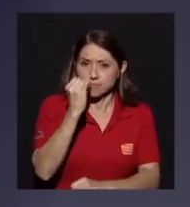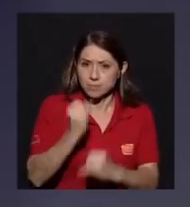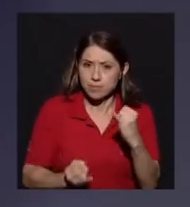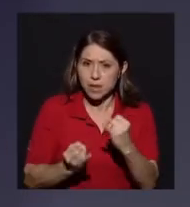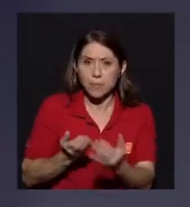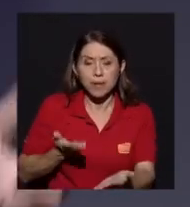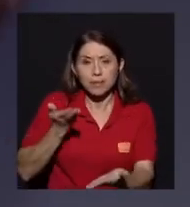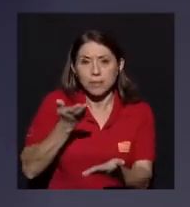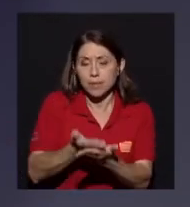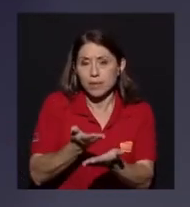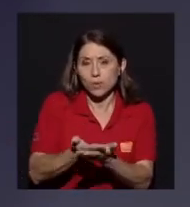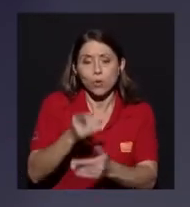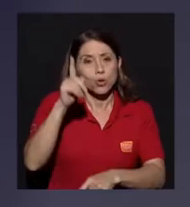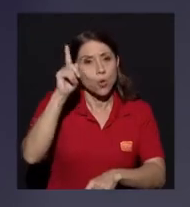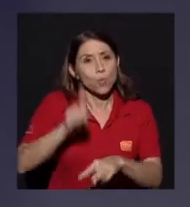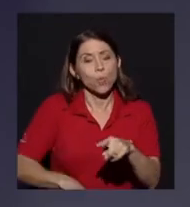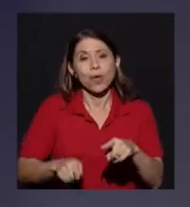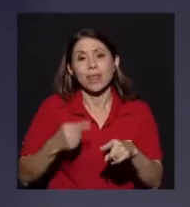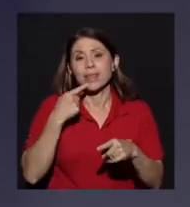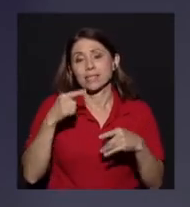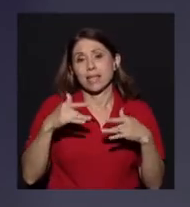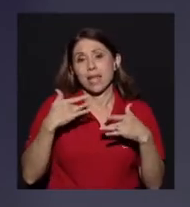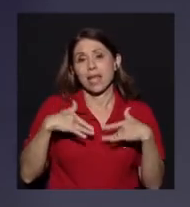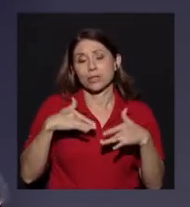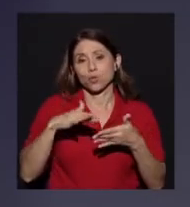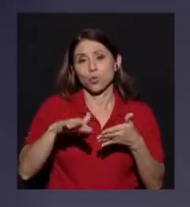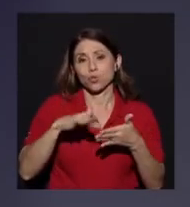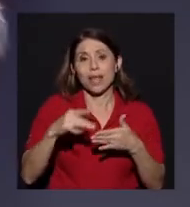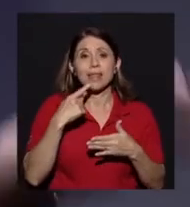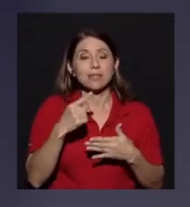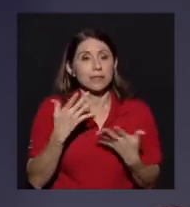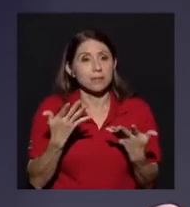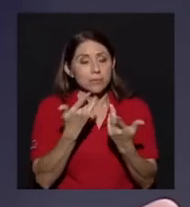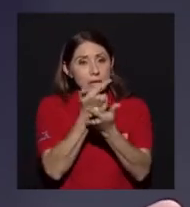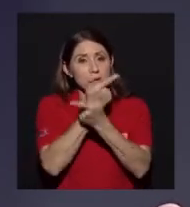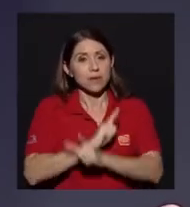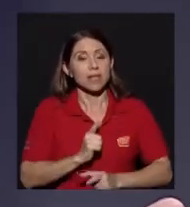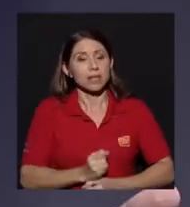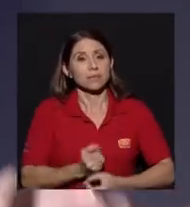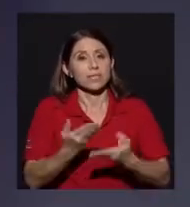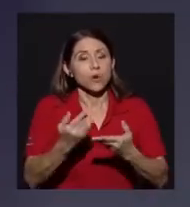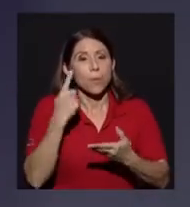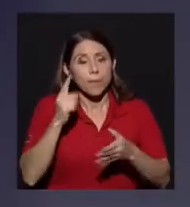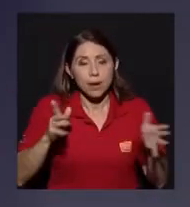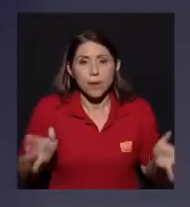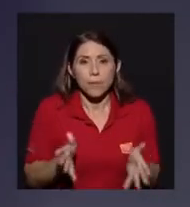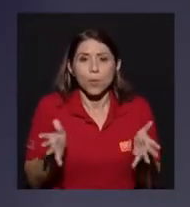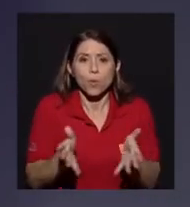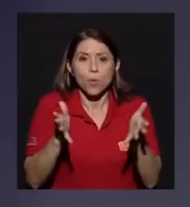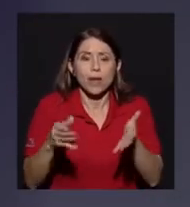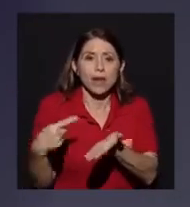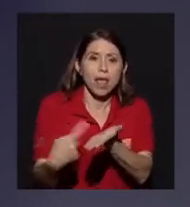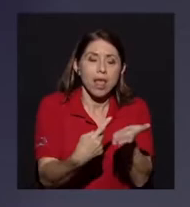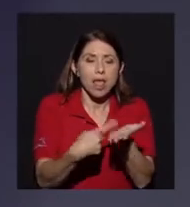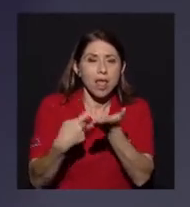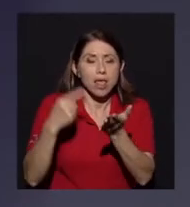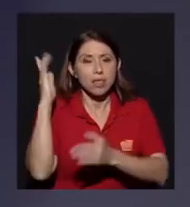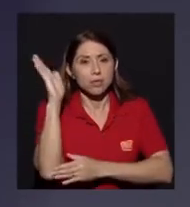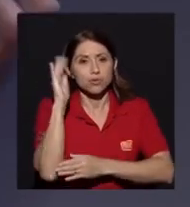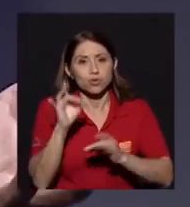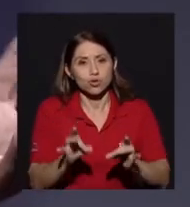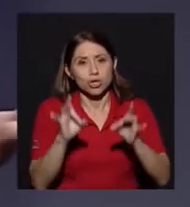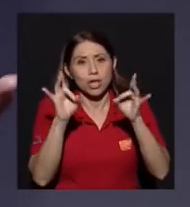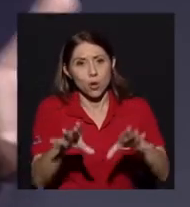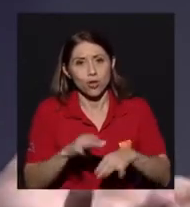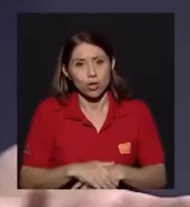puede utilizarse en la excusa de decir libertad de expresión para promover discursos de odio parte del problema que tenemos en costa rica es que